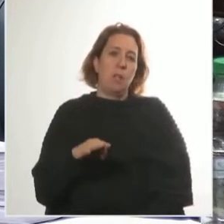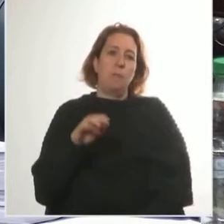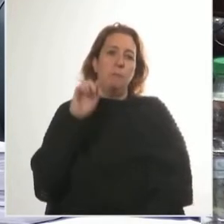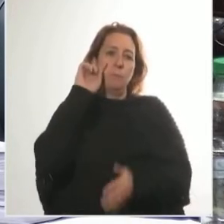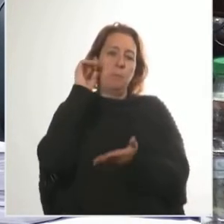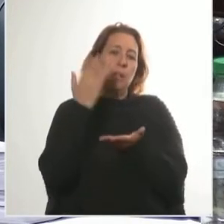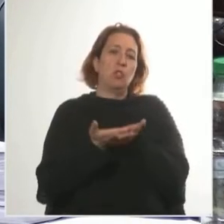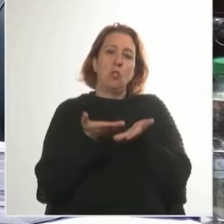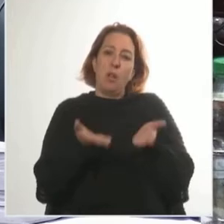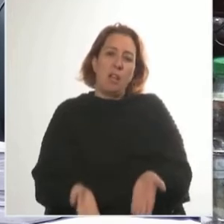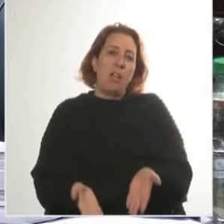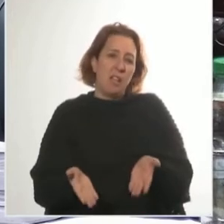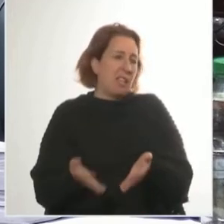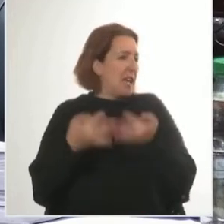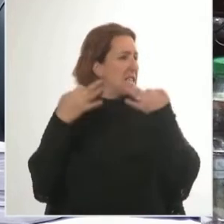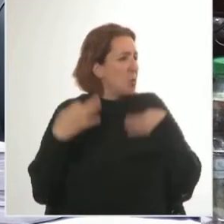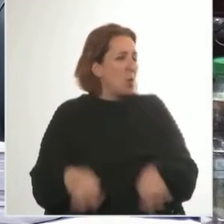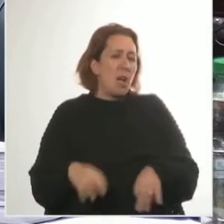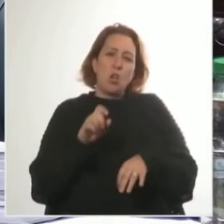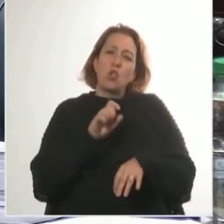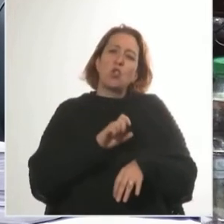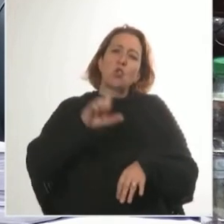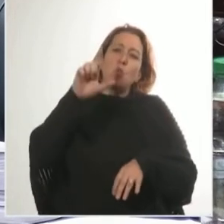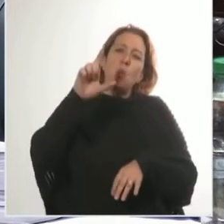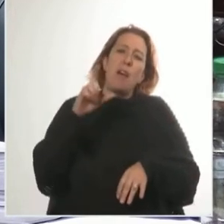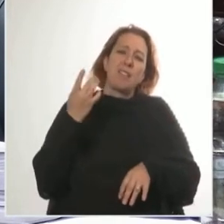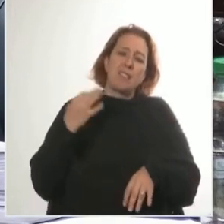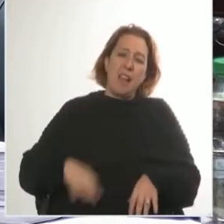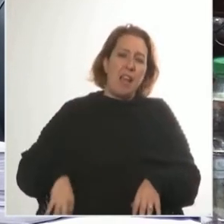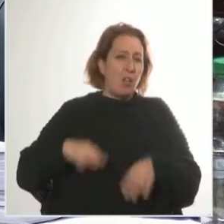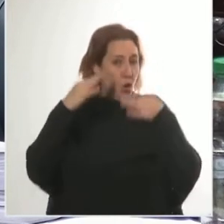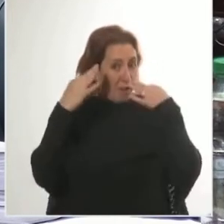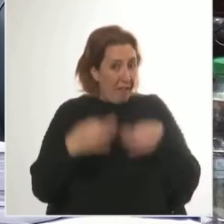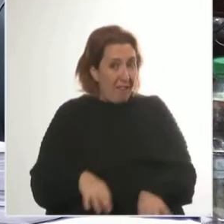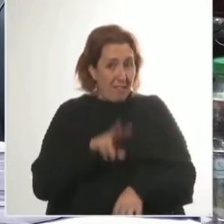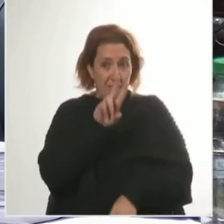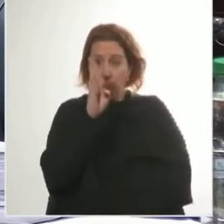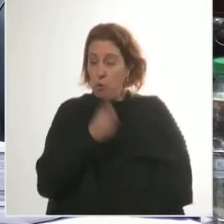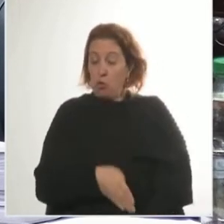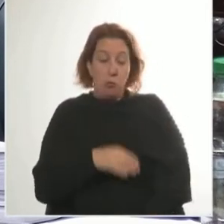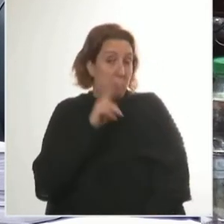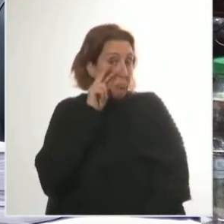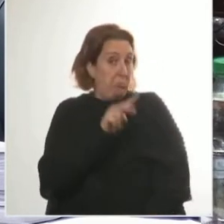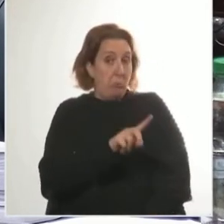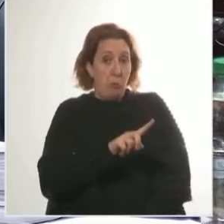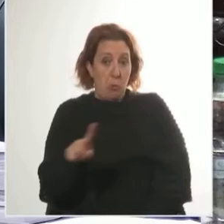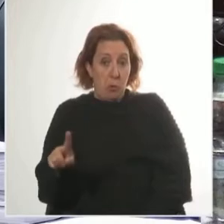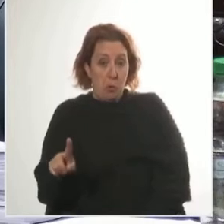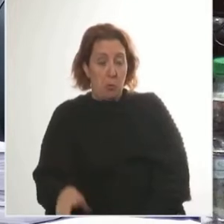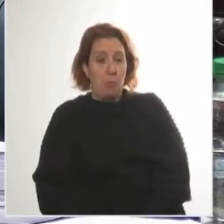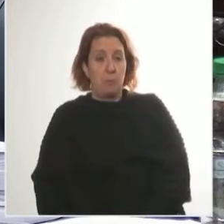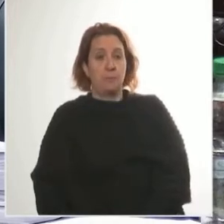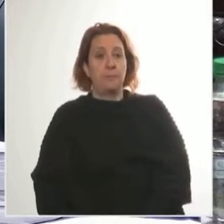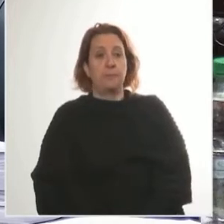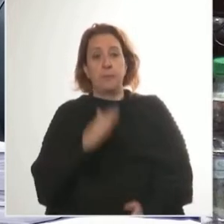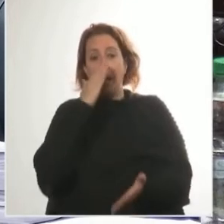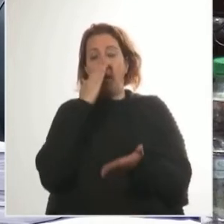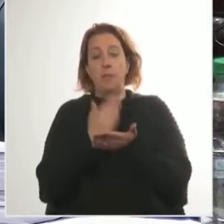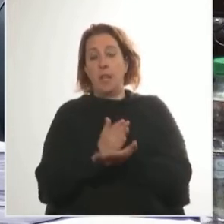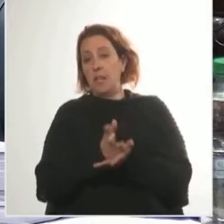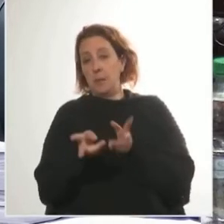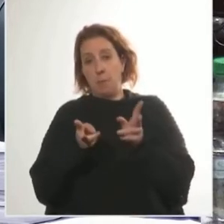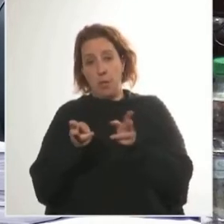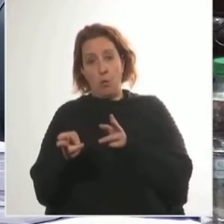planteado acá, que está asegurada una suba del salario real del 3% al final de este periodo.